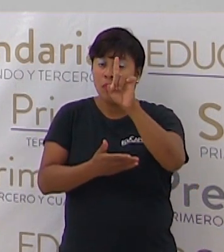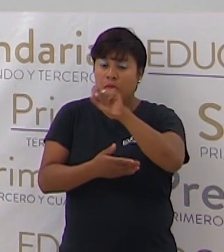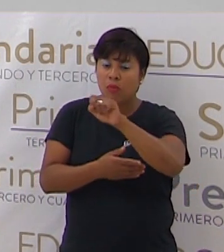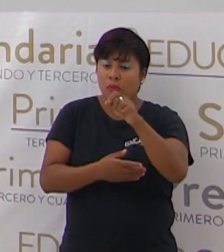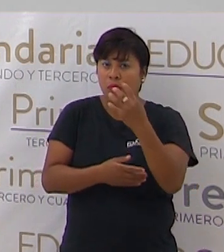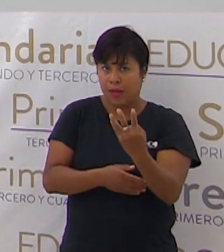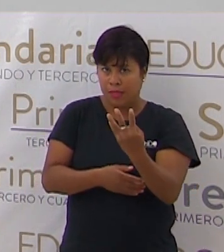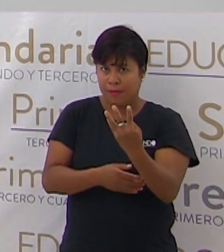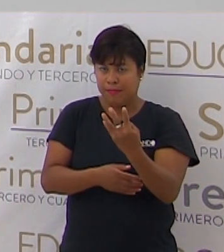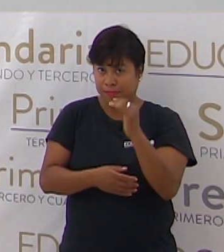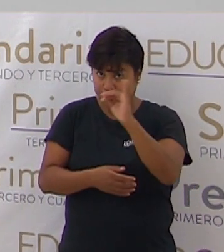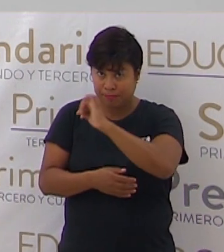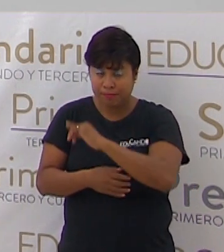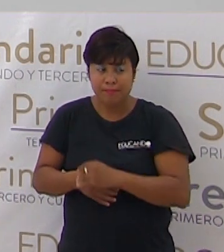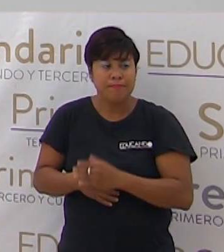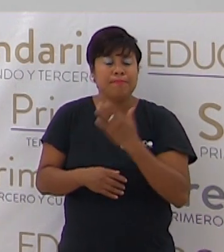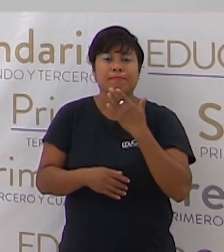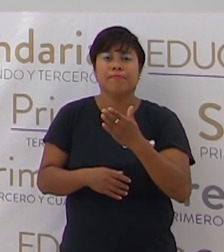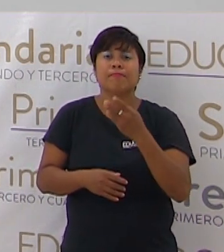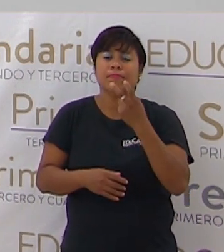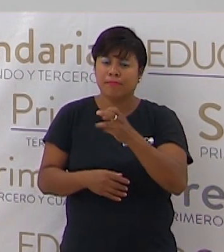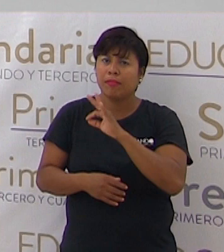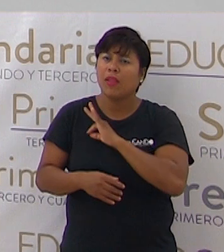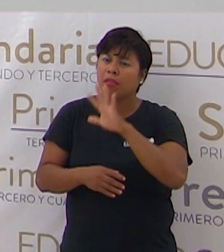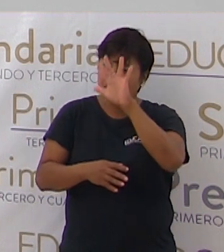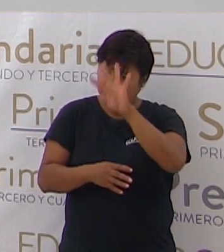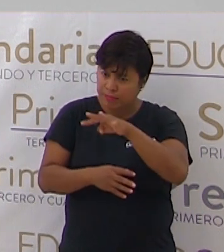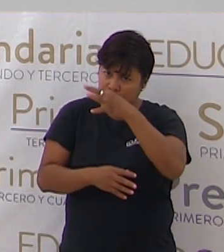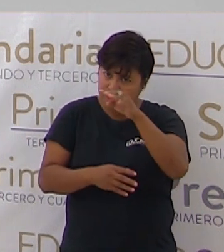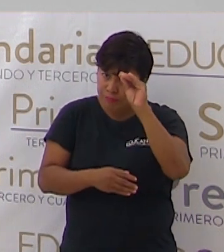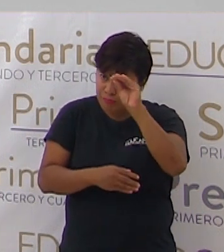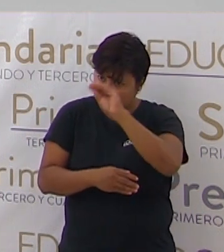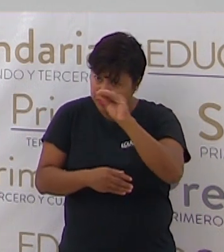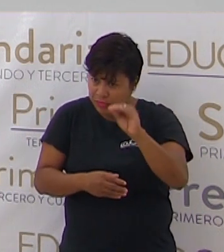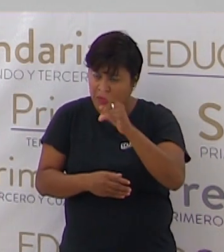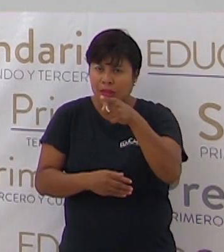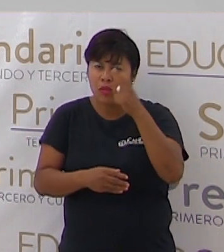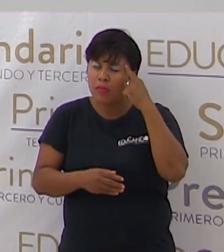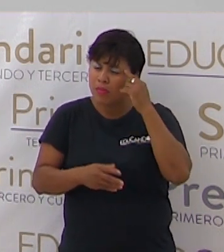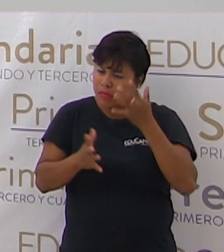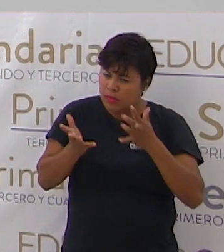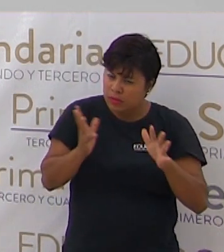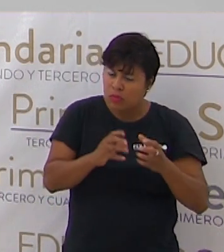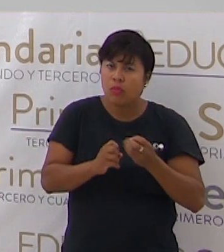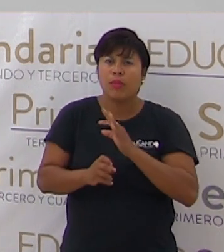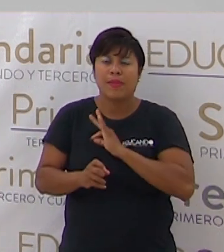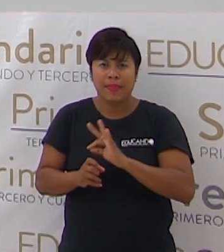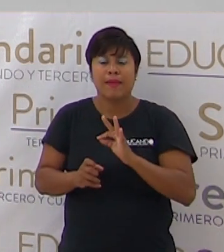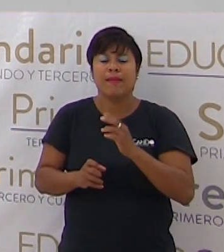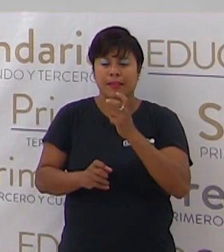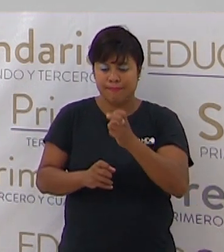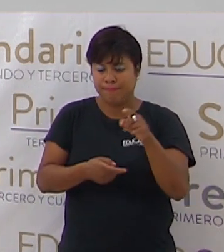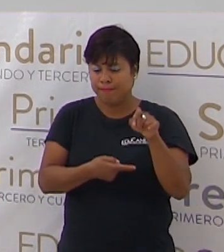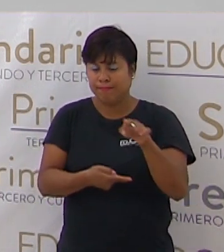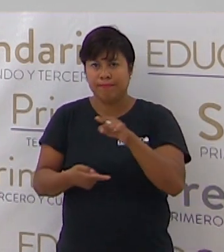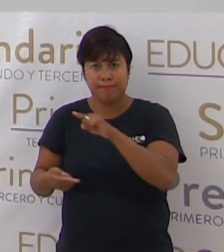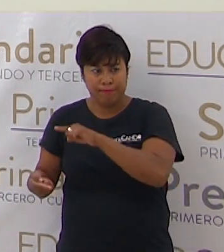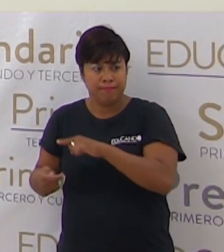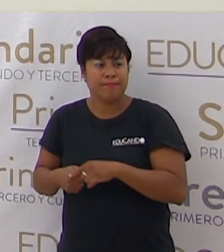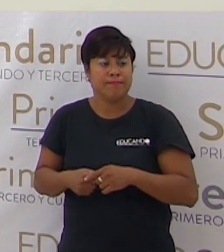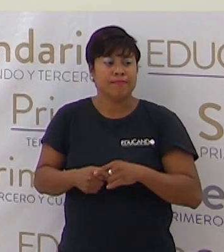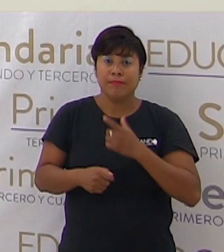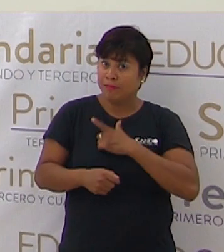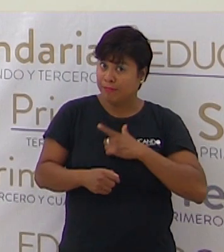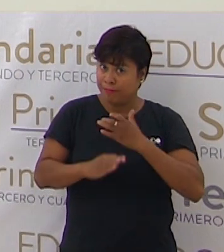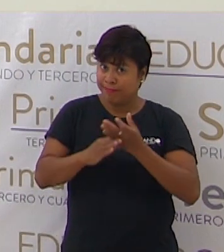1/4. ¿Sí? Y así lo puedes ir registrando tú para que tengas una idea de cuánto le cabe a otro.